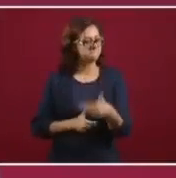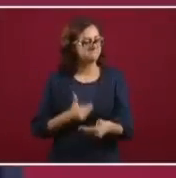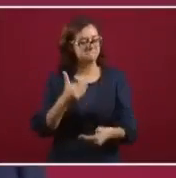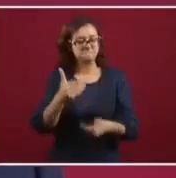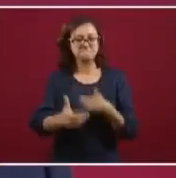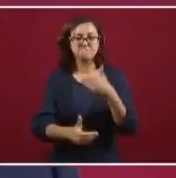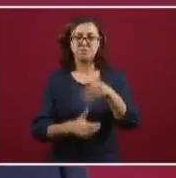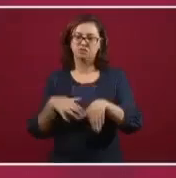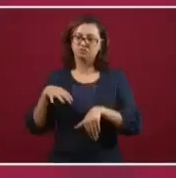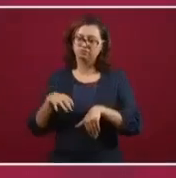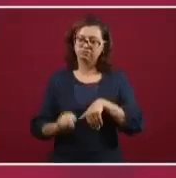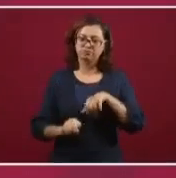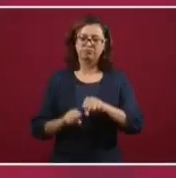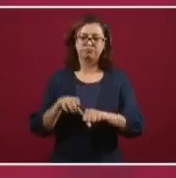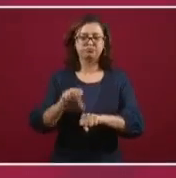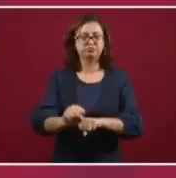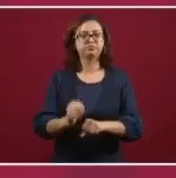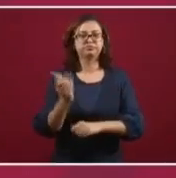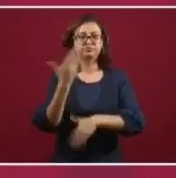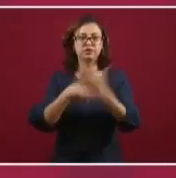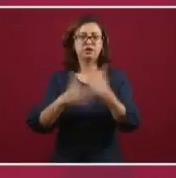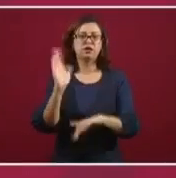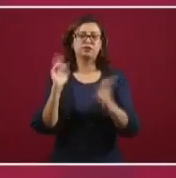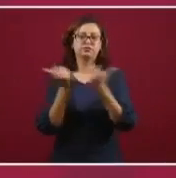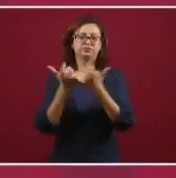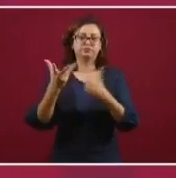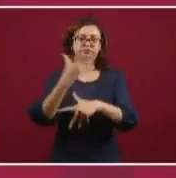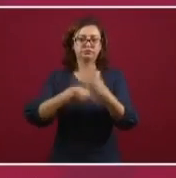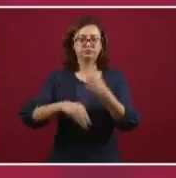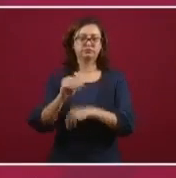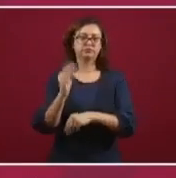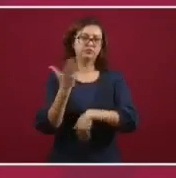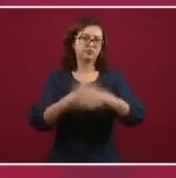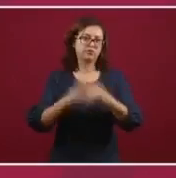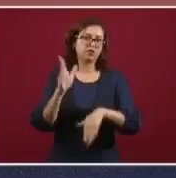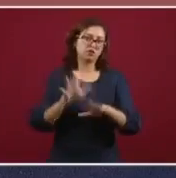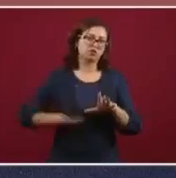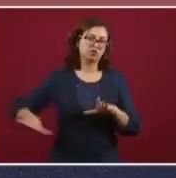terreno económico y sobre todo en el terreno social.